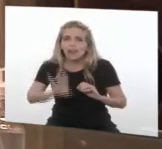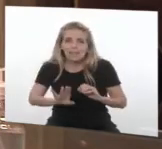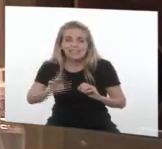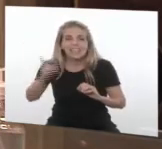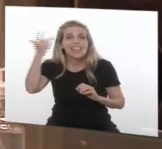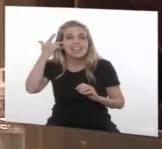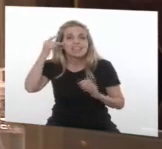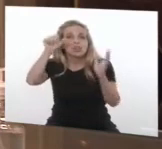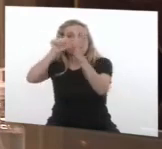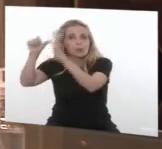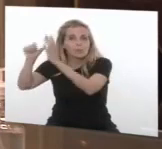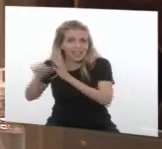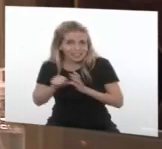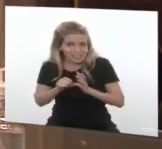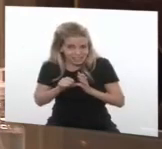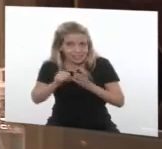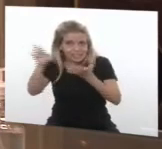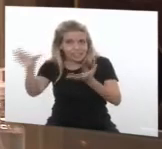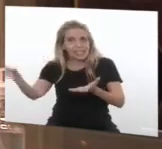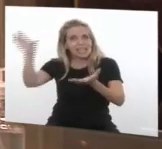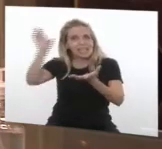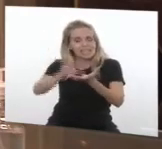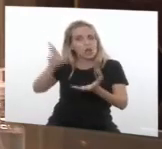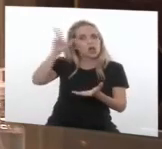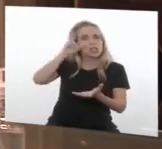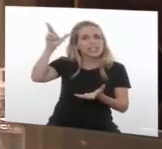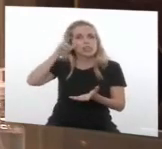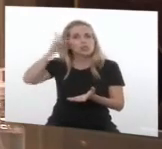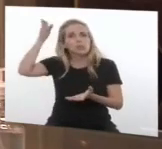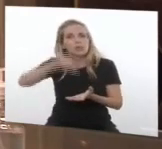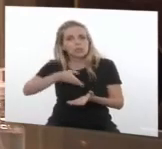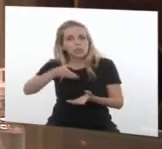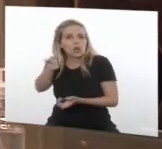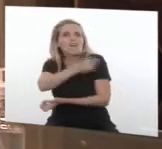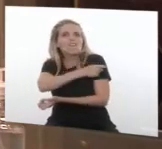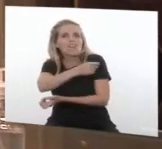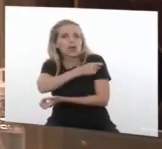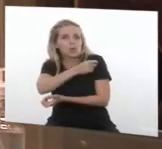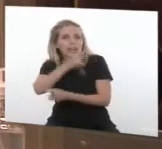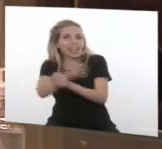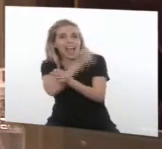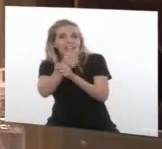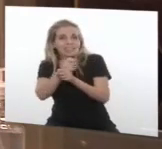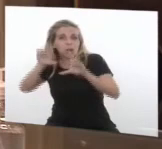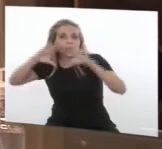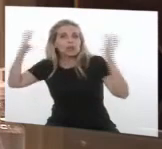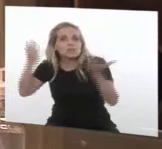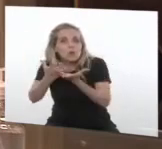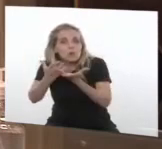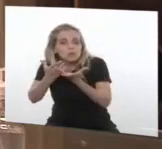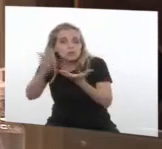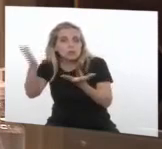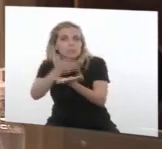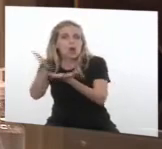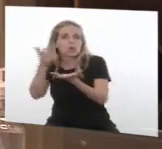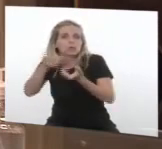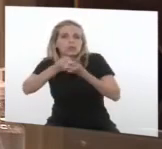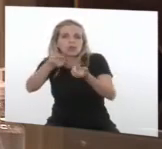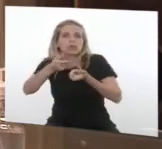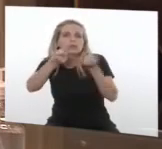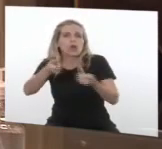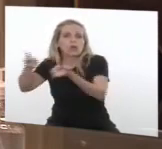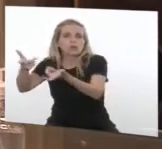a trabajar, de producir, tenemos que tener los cuidados necesarios. Y por